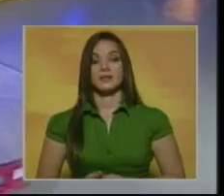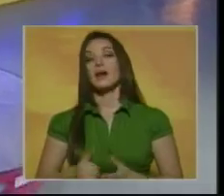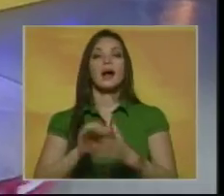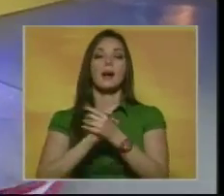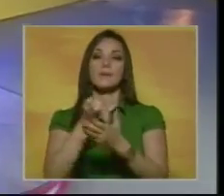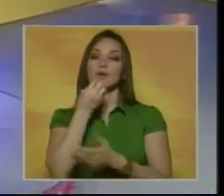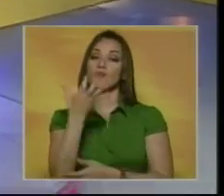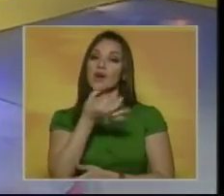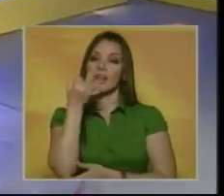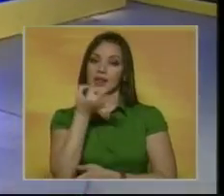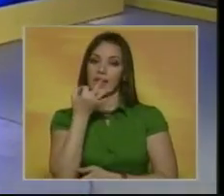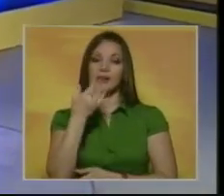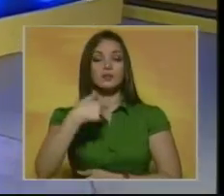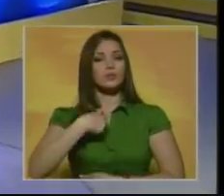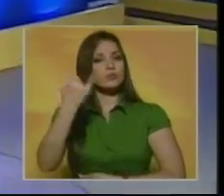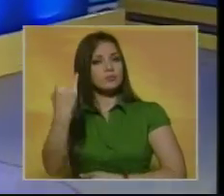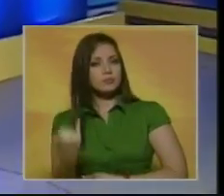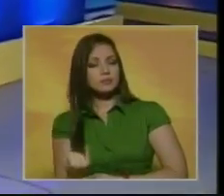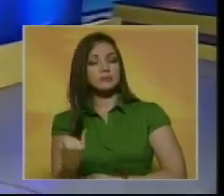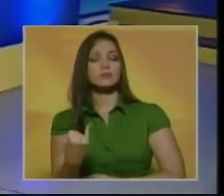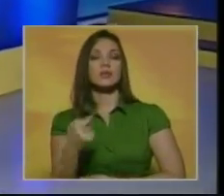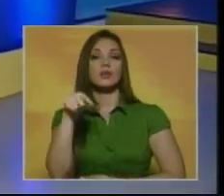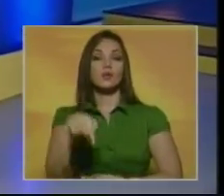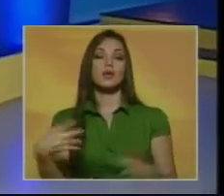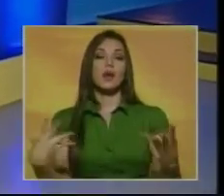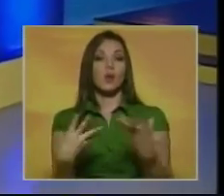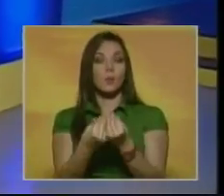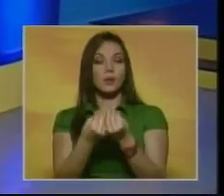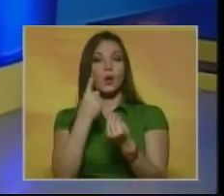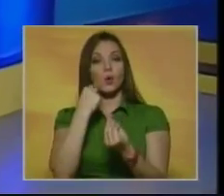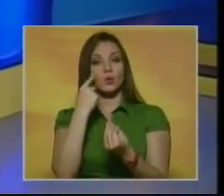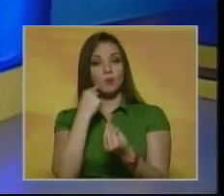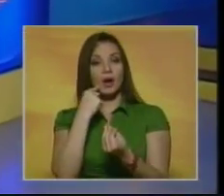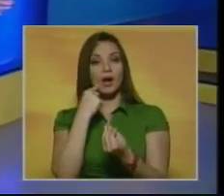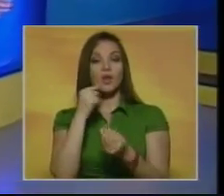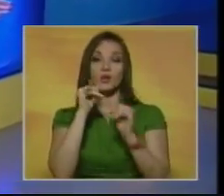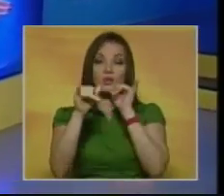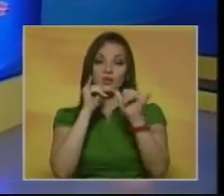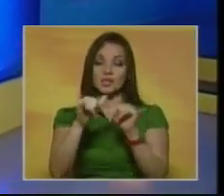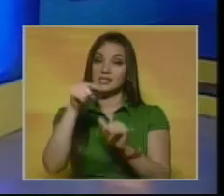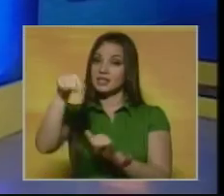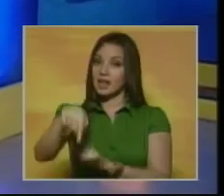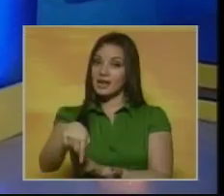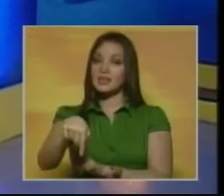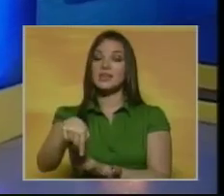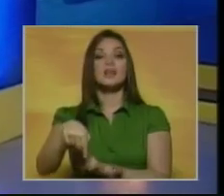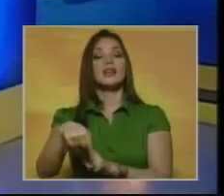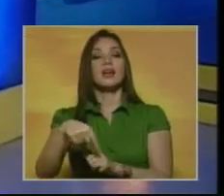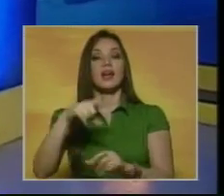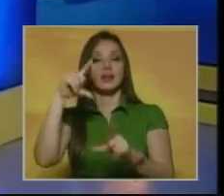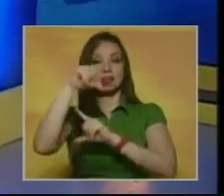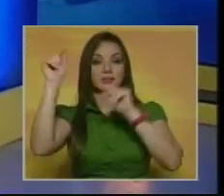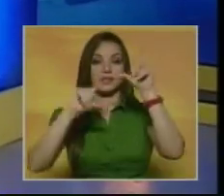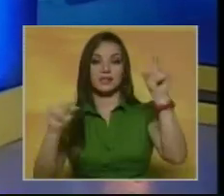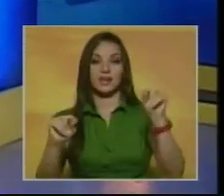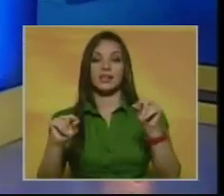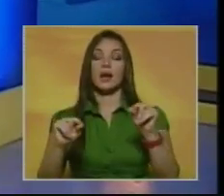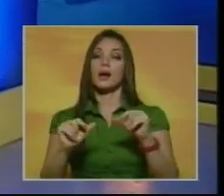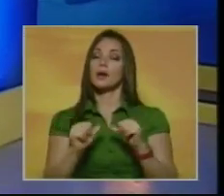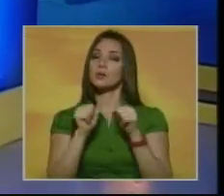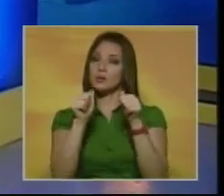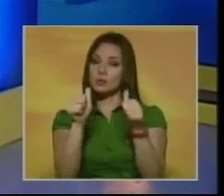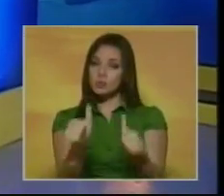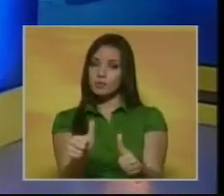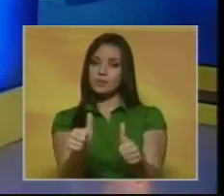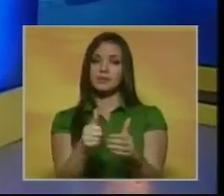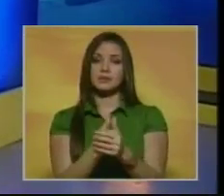Amigos, muy buenas tardes para todos. Yo soy Federica Guzmán y los estaré acompañando en nuestro acostumbrado recorrido por las noticias del entretenimiento aquí en Estrenos y Estrellas. Y comenzamos